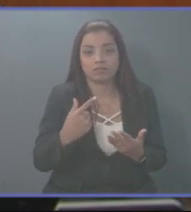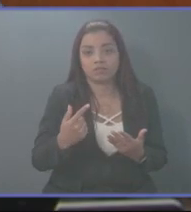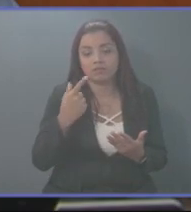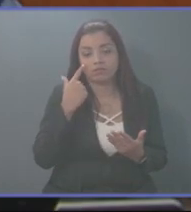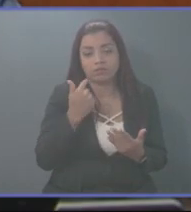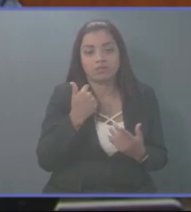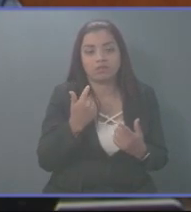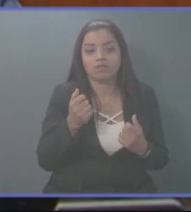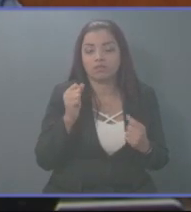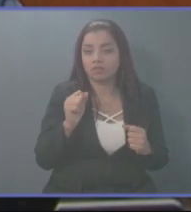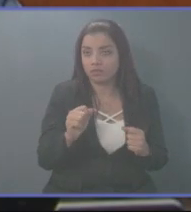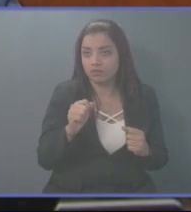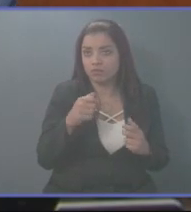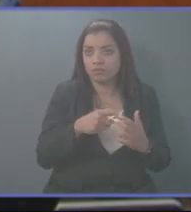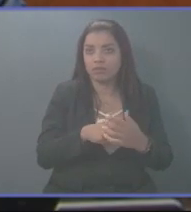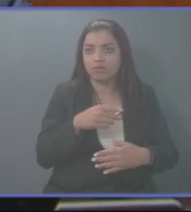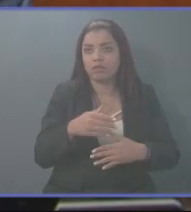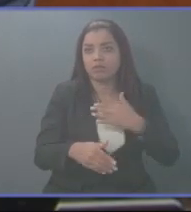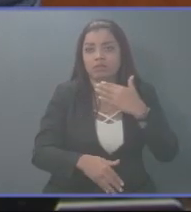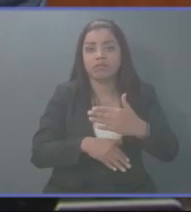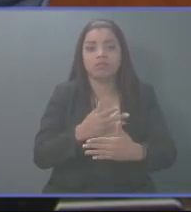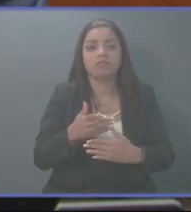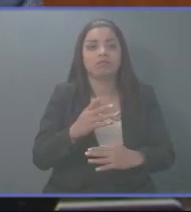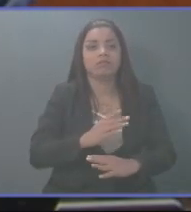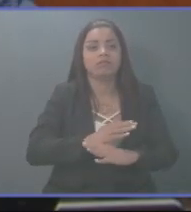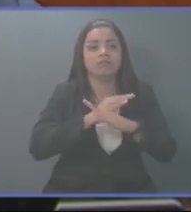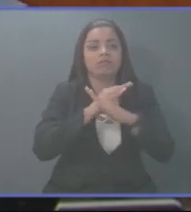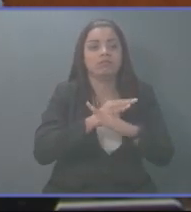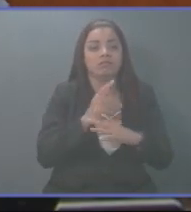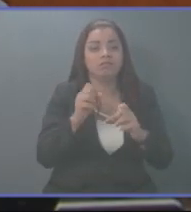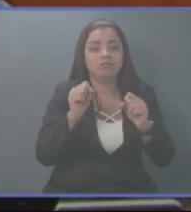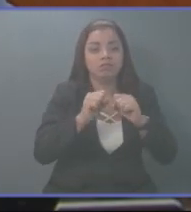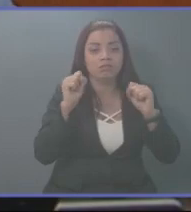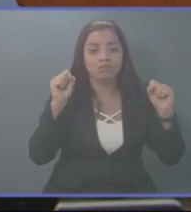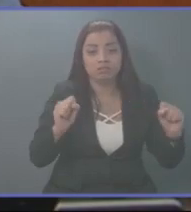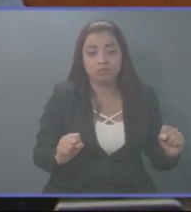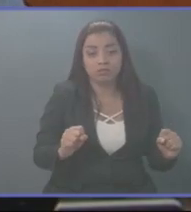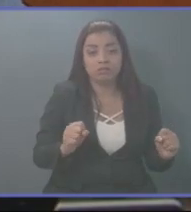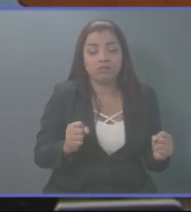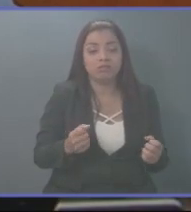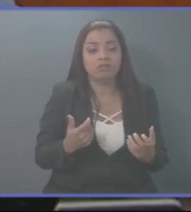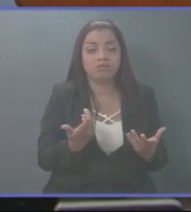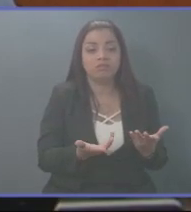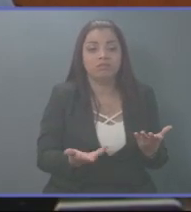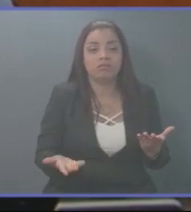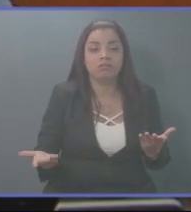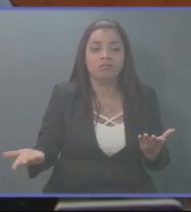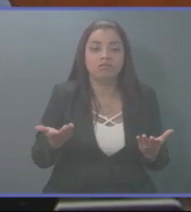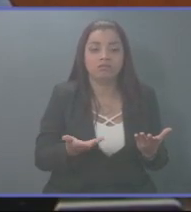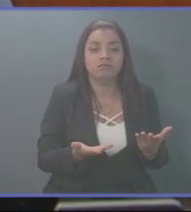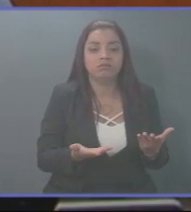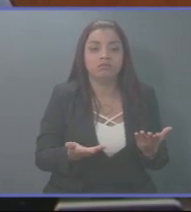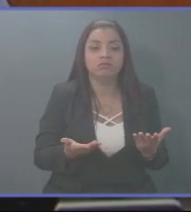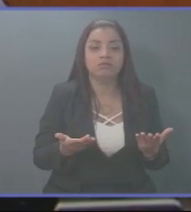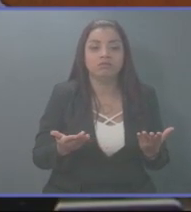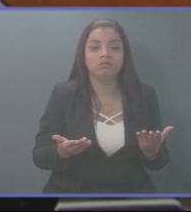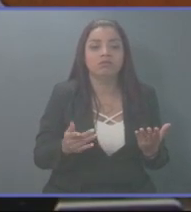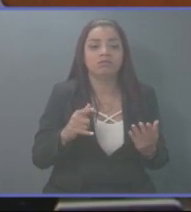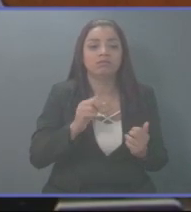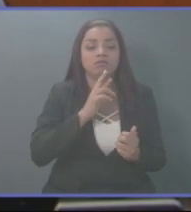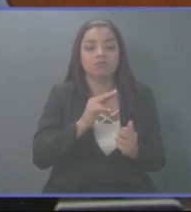mediante el establecimiento de procedimientos preventivos y de un sistema de atención eficiente con enfoque humanitario que incluya